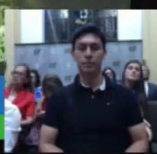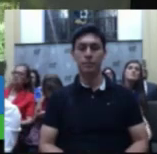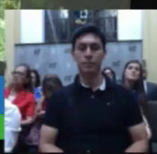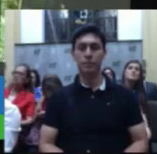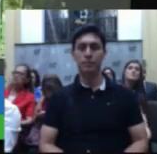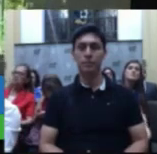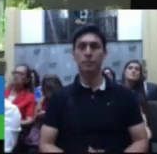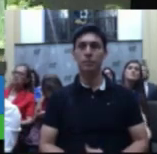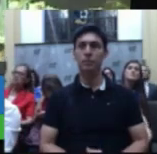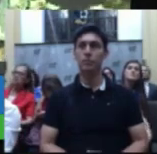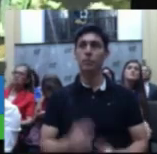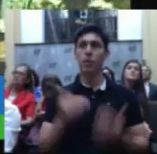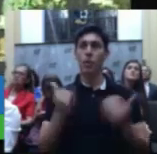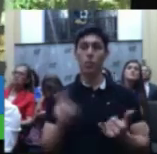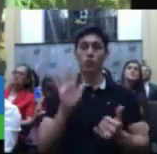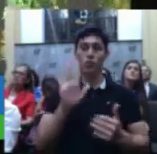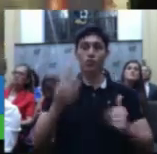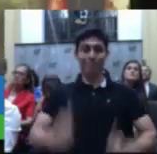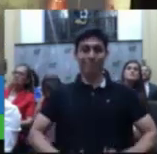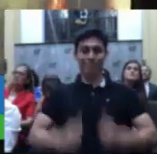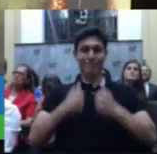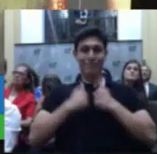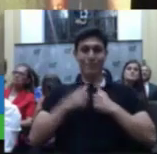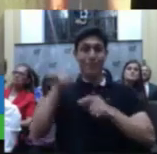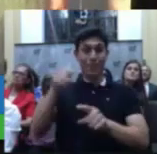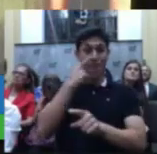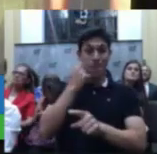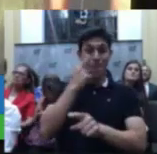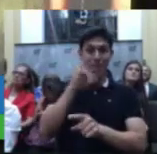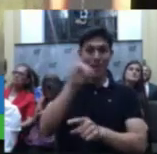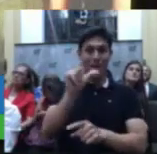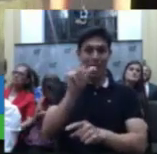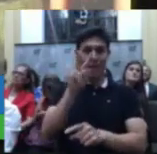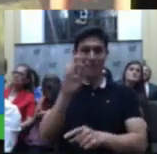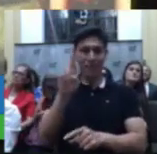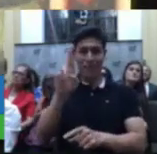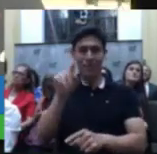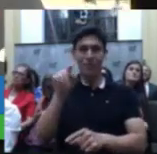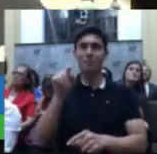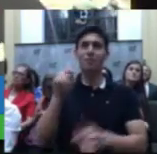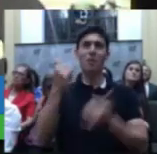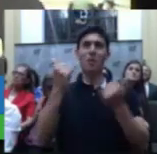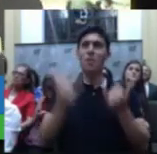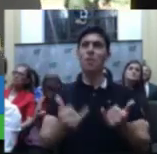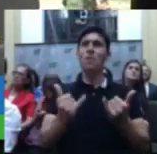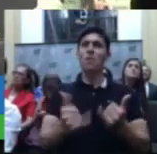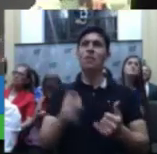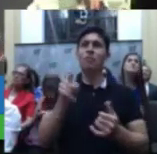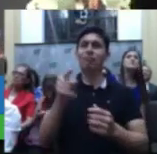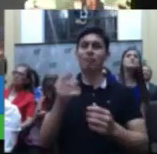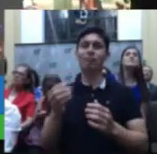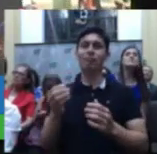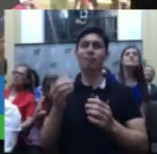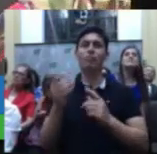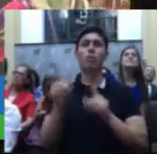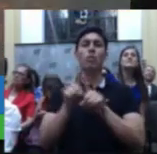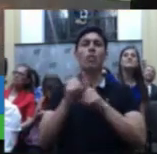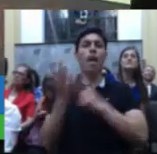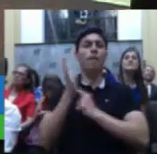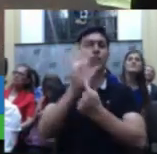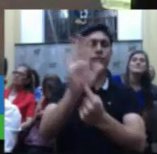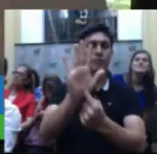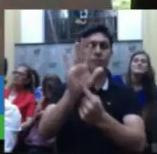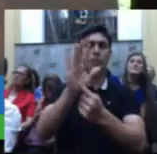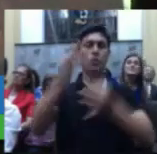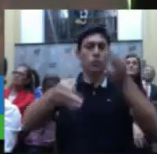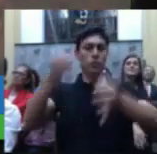Con su amplia trayectoria de vida, Javier de Belaúnde López de Romaña se ha convertido en un referente de la justicia en conjunción con